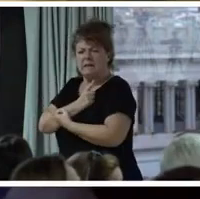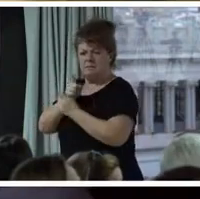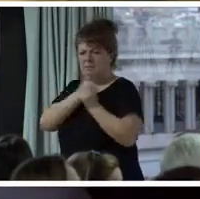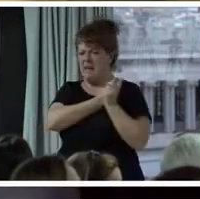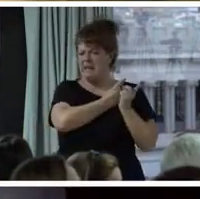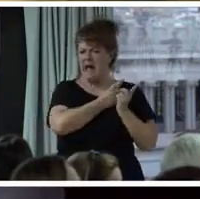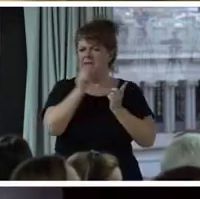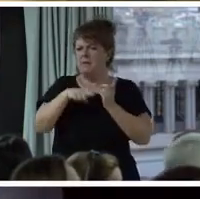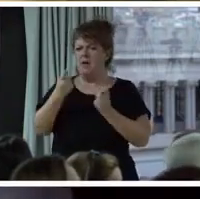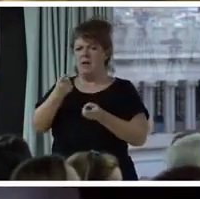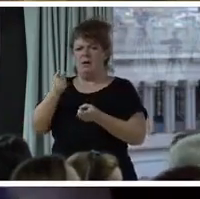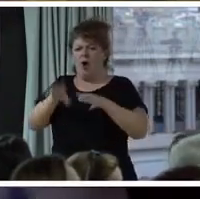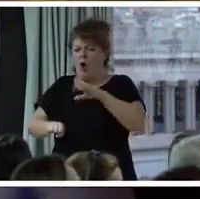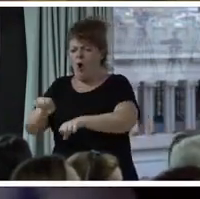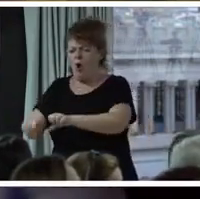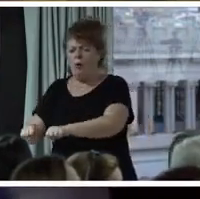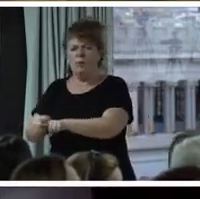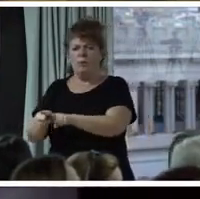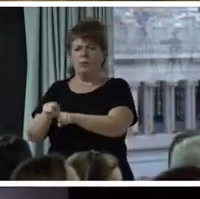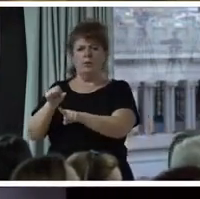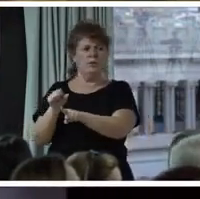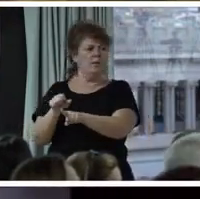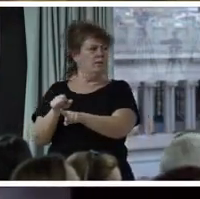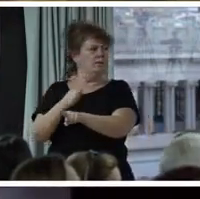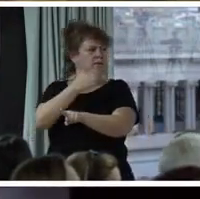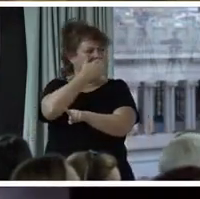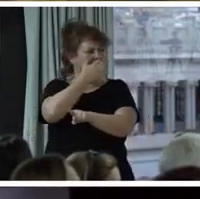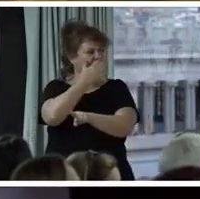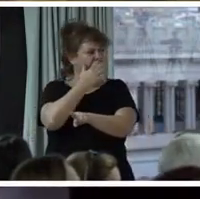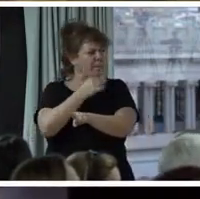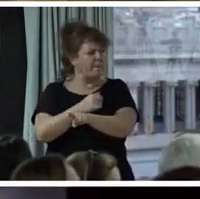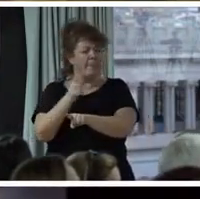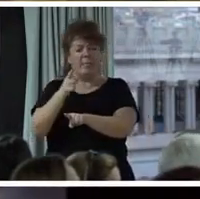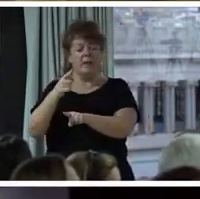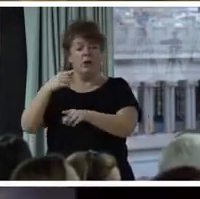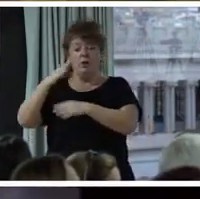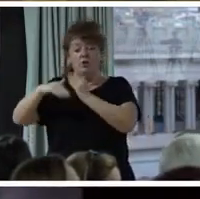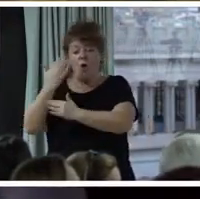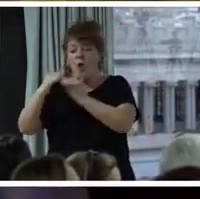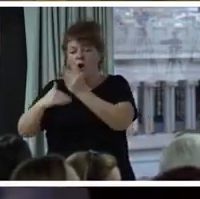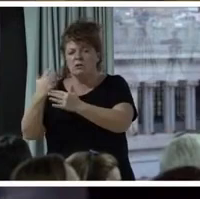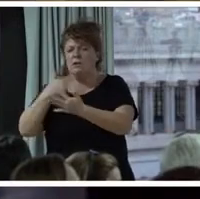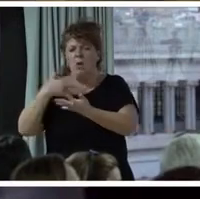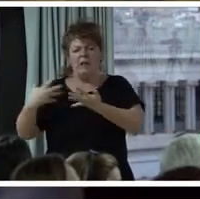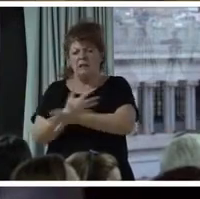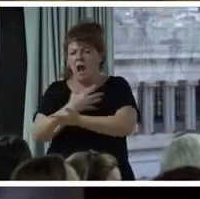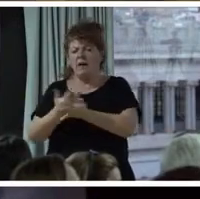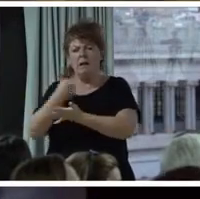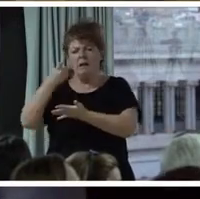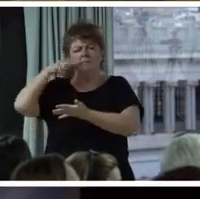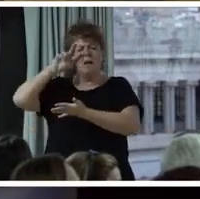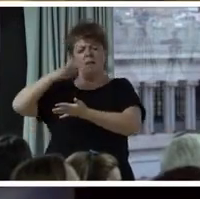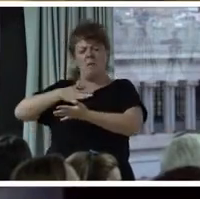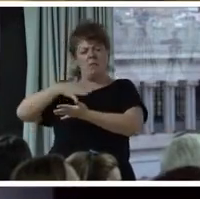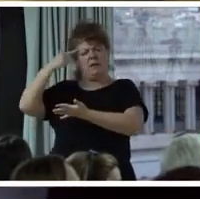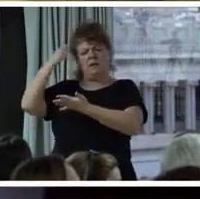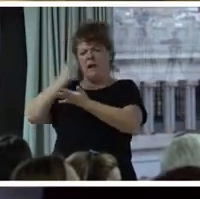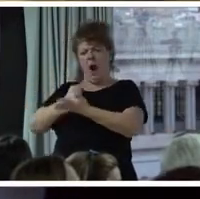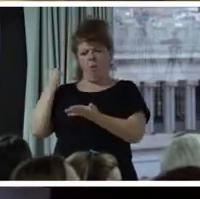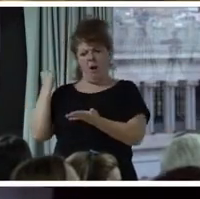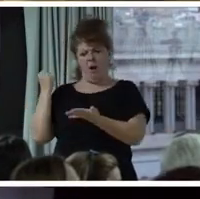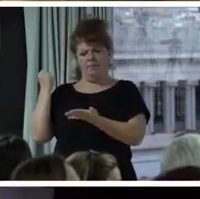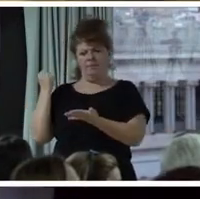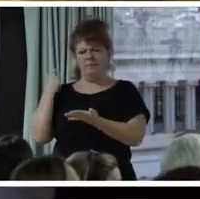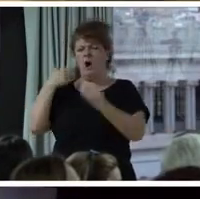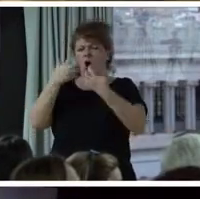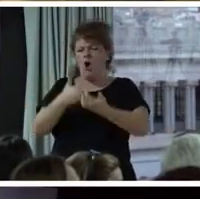colonos israelí se manifiesta en unas miríada de tragedias diarias y experiencia traumáticas la lucha